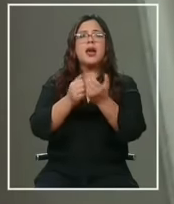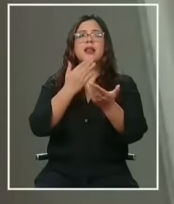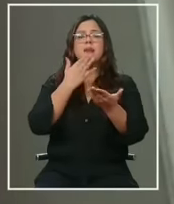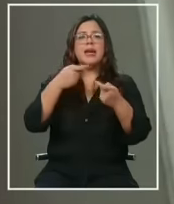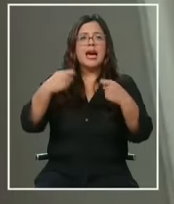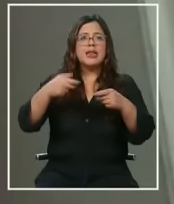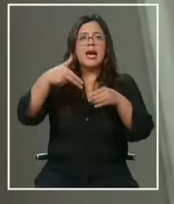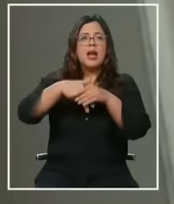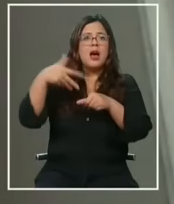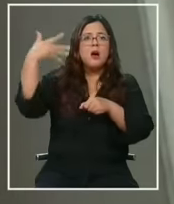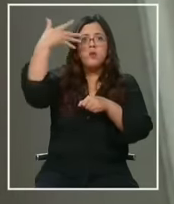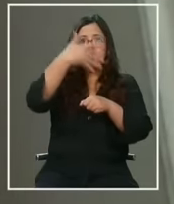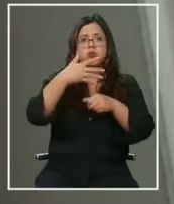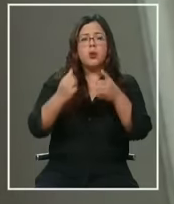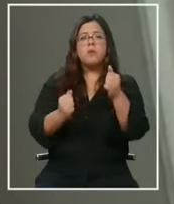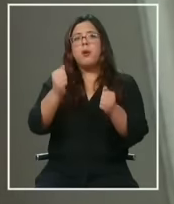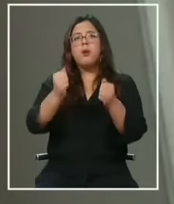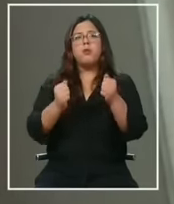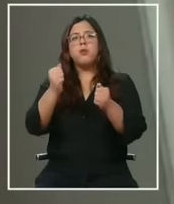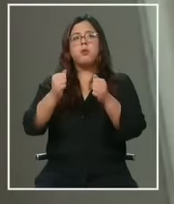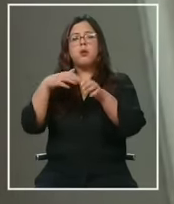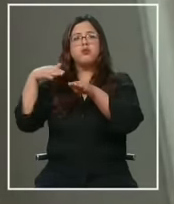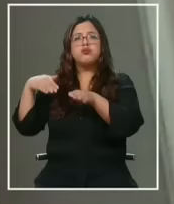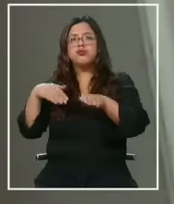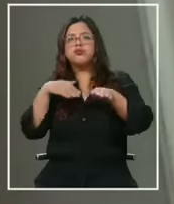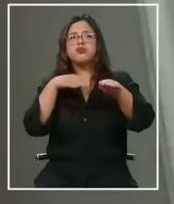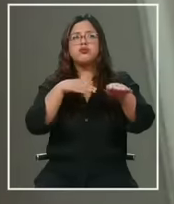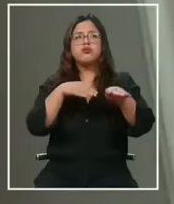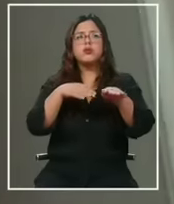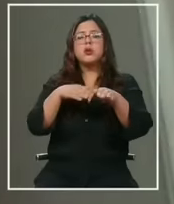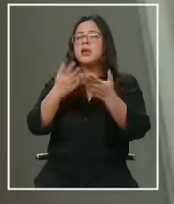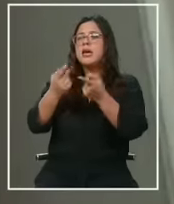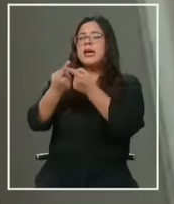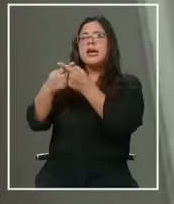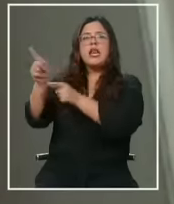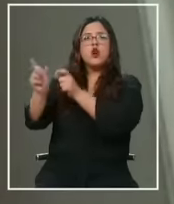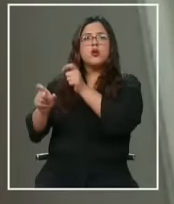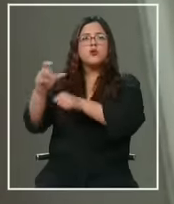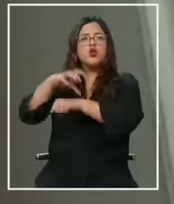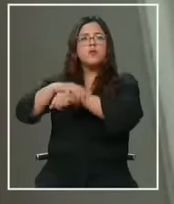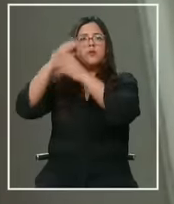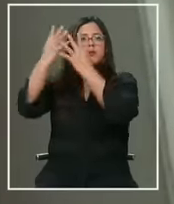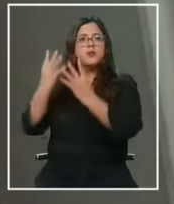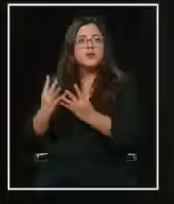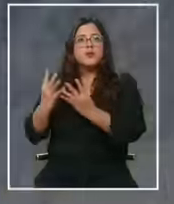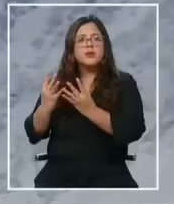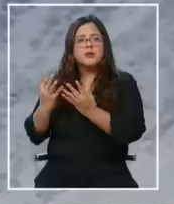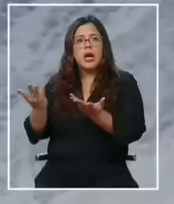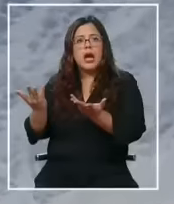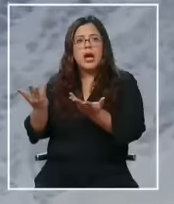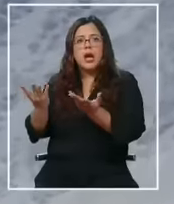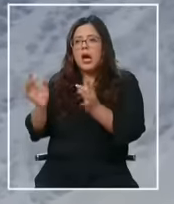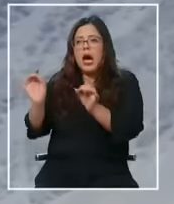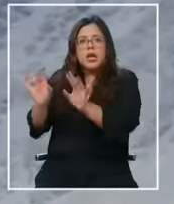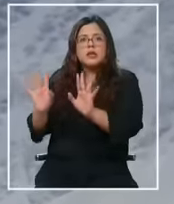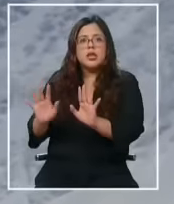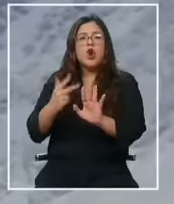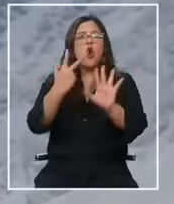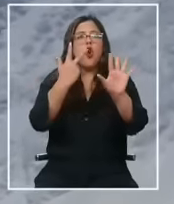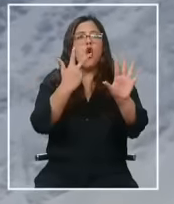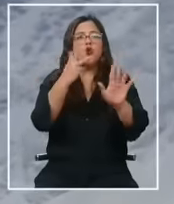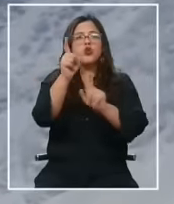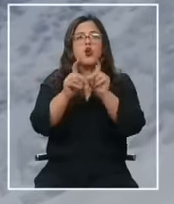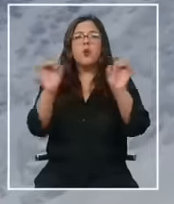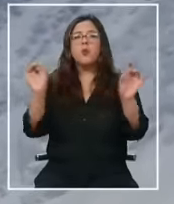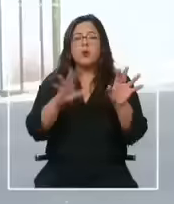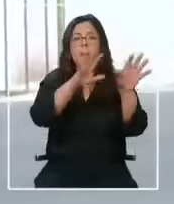bencina para poder mover los carros y se desatiende el resto del sistema. 8 reclusos